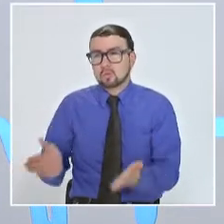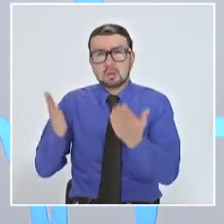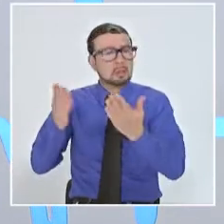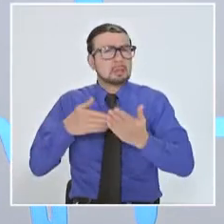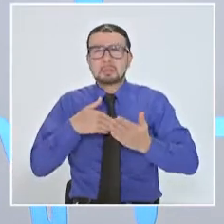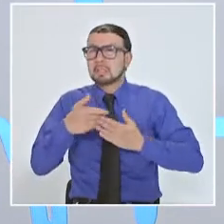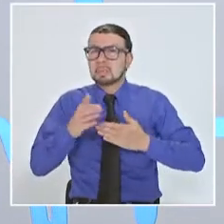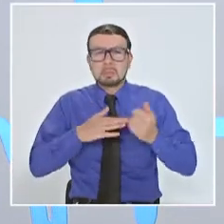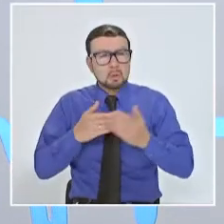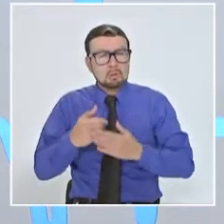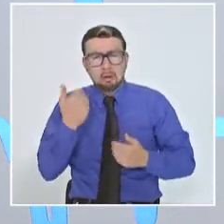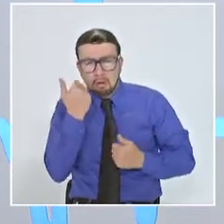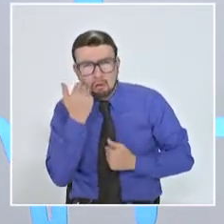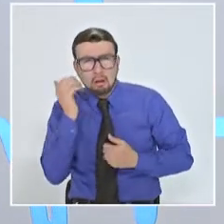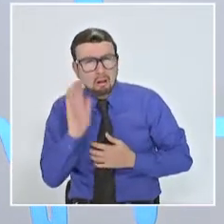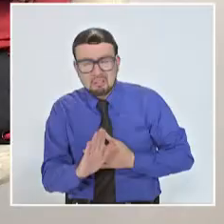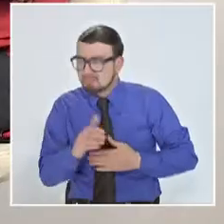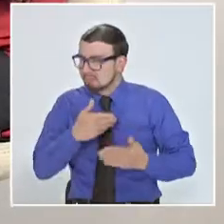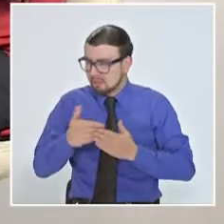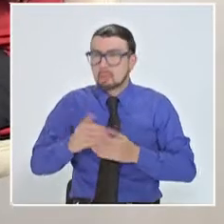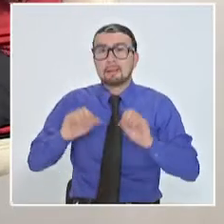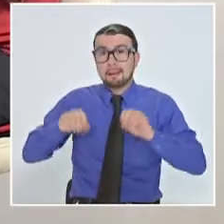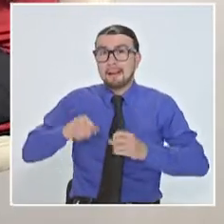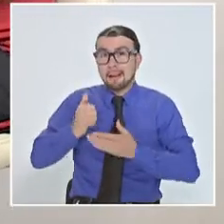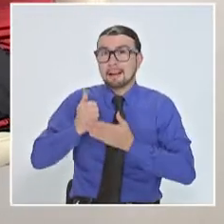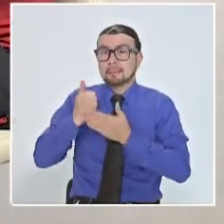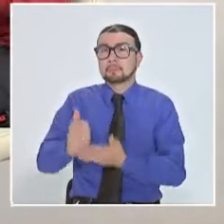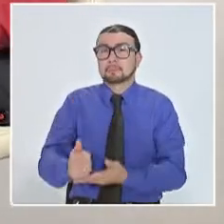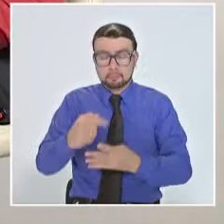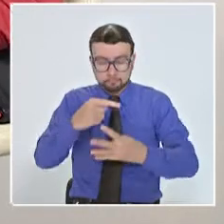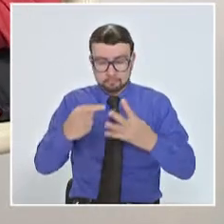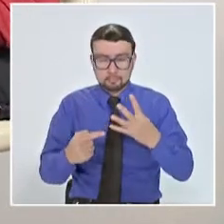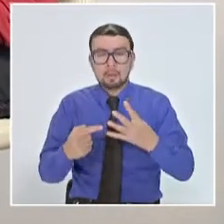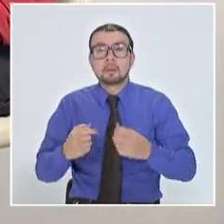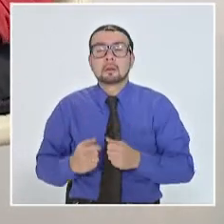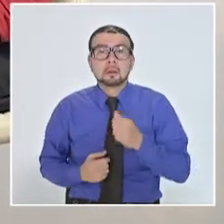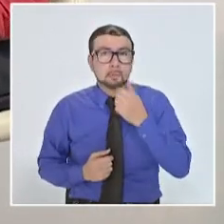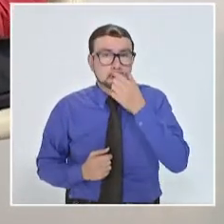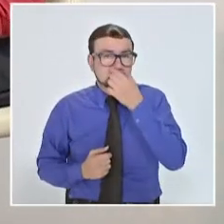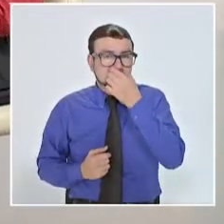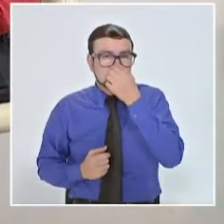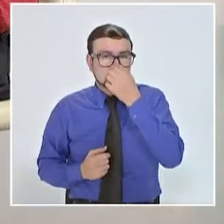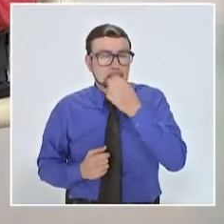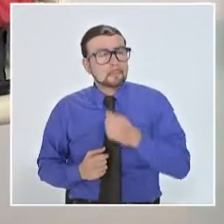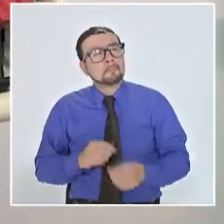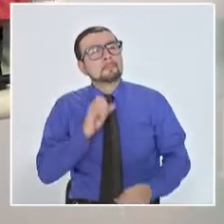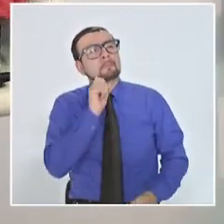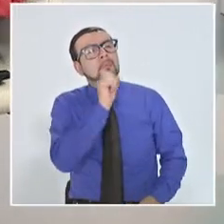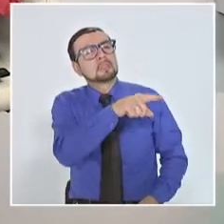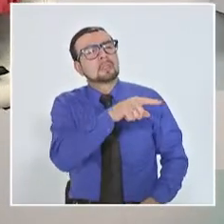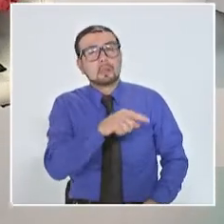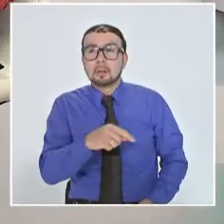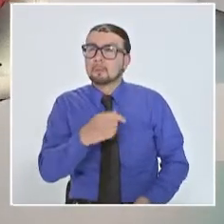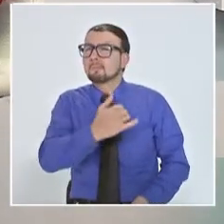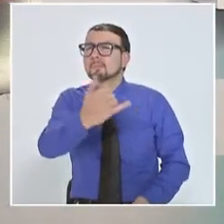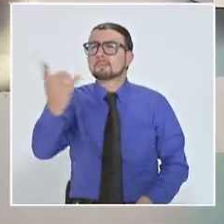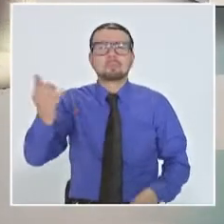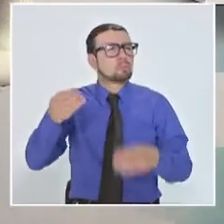de tener este diagnóstico. Doctor Walter, ¿qué es lo que está pasando que hay tanta patología de